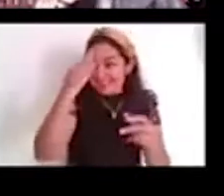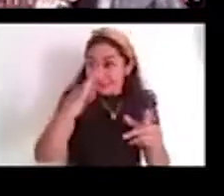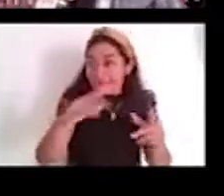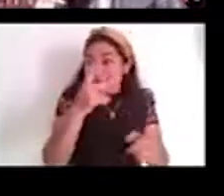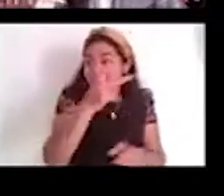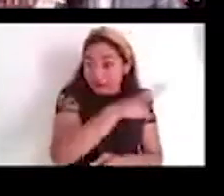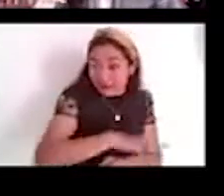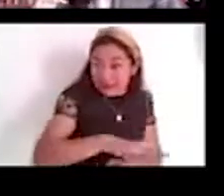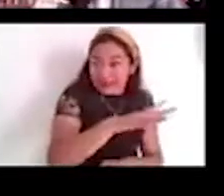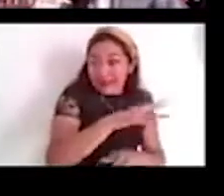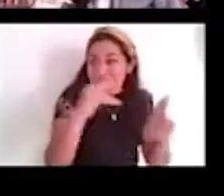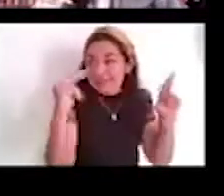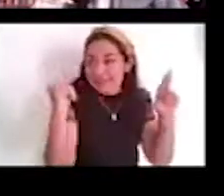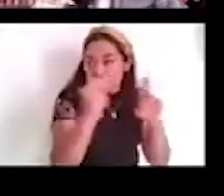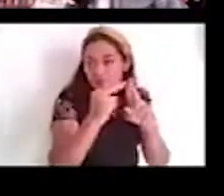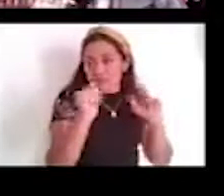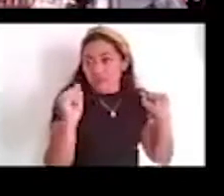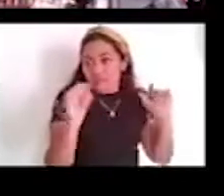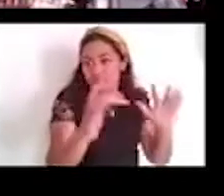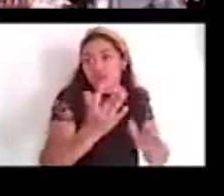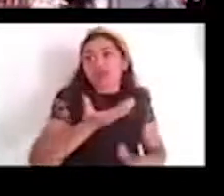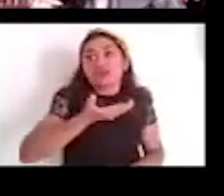de nuestro país.